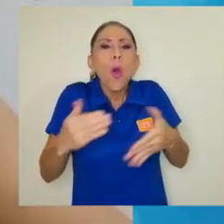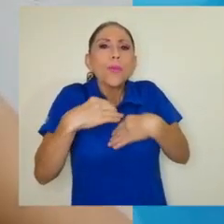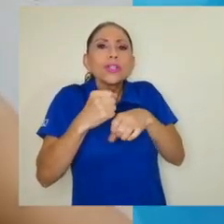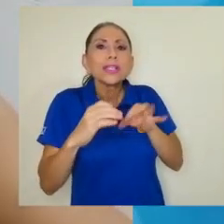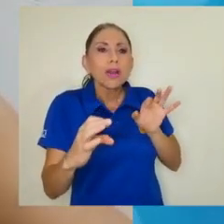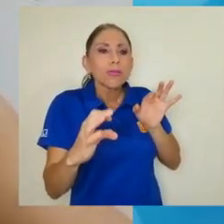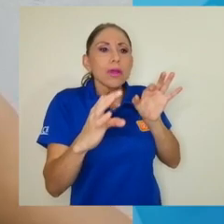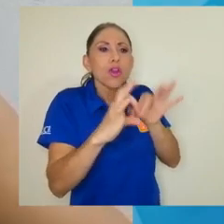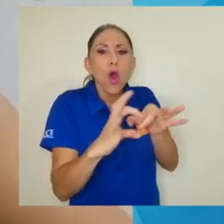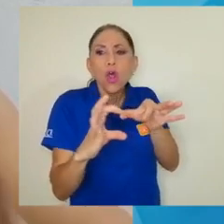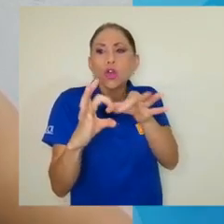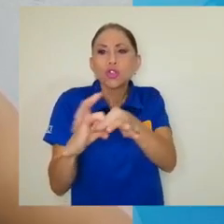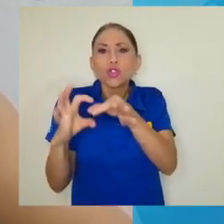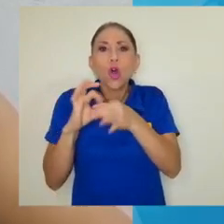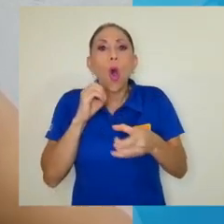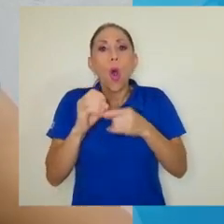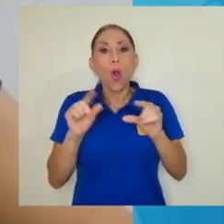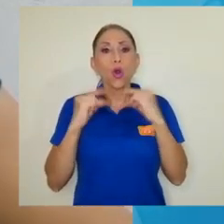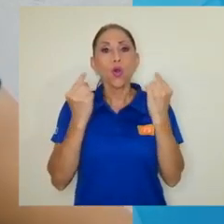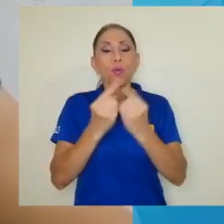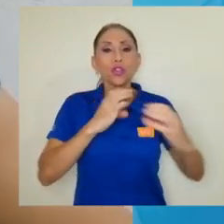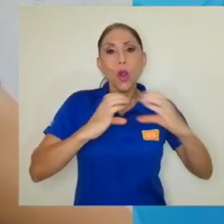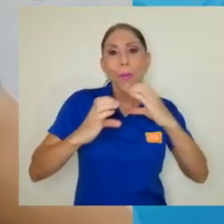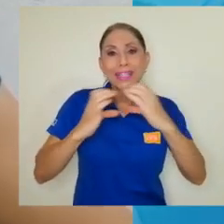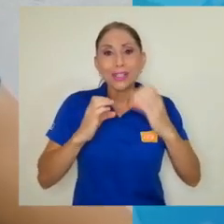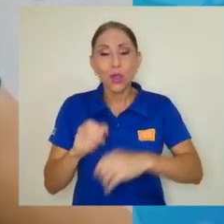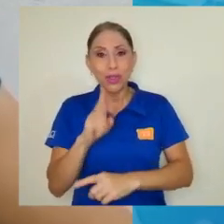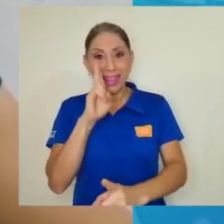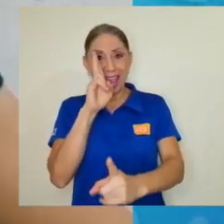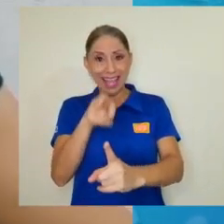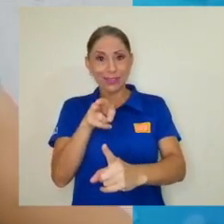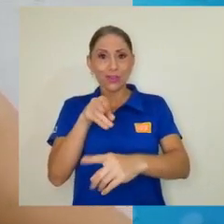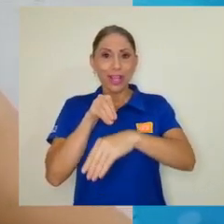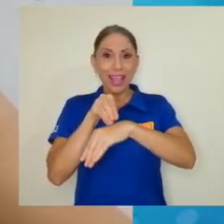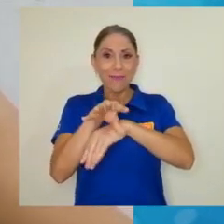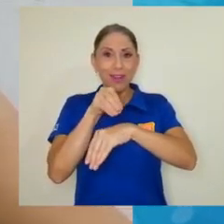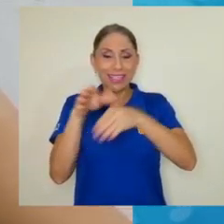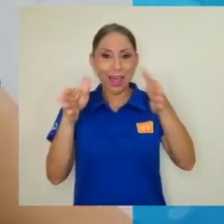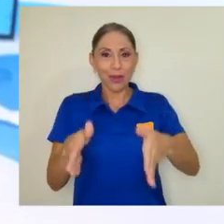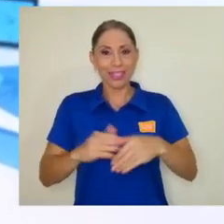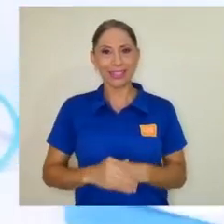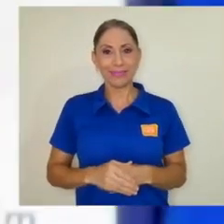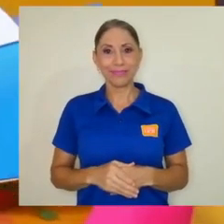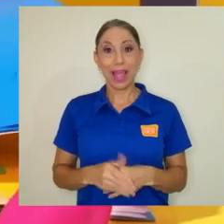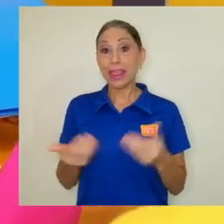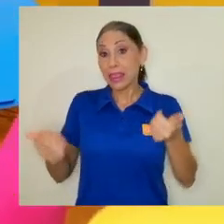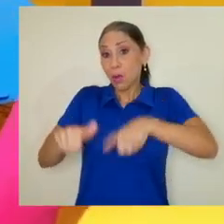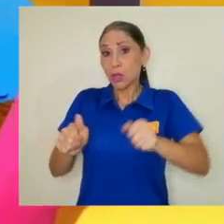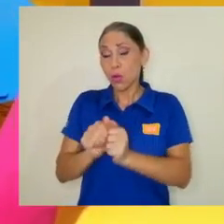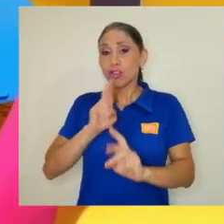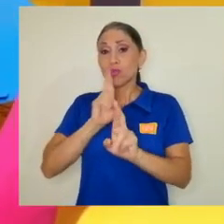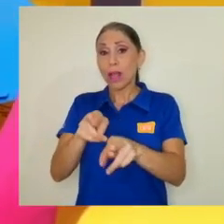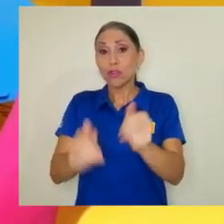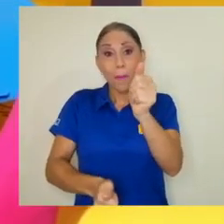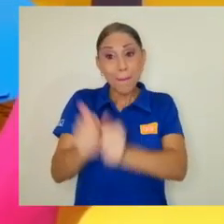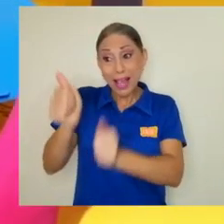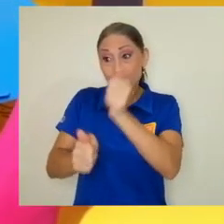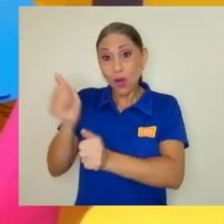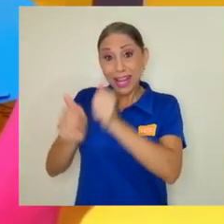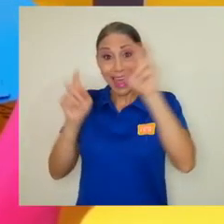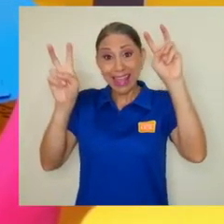de tweets y retweets que tenían las personas o los usuarios de estas redes y después